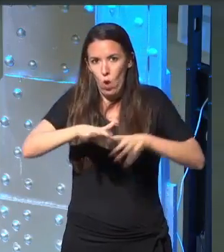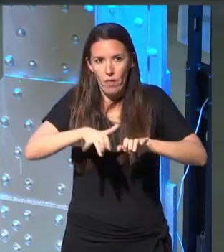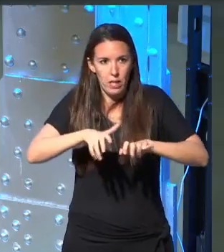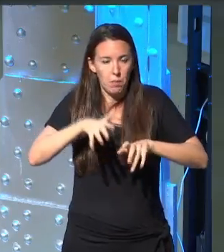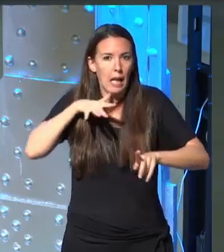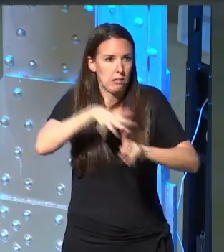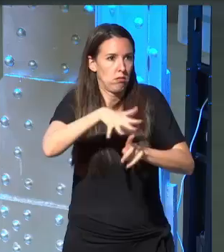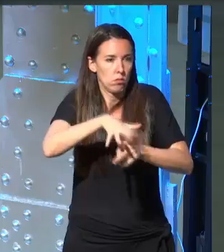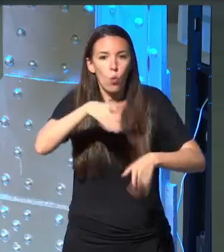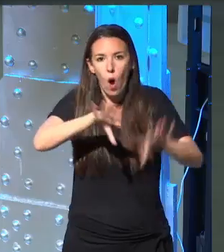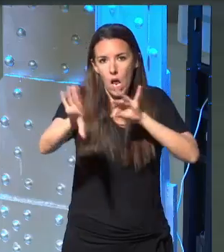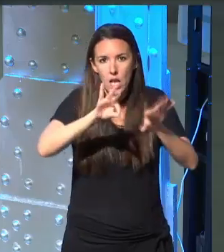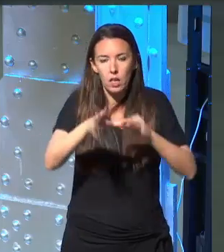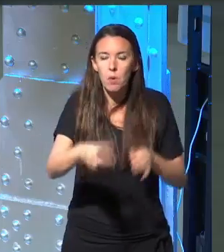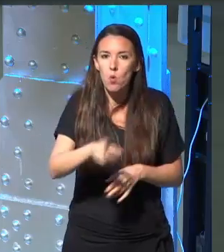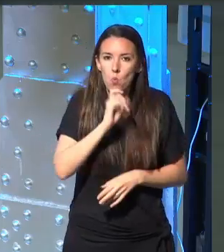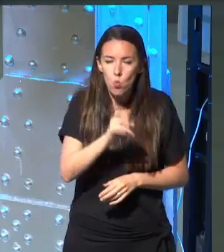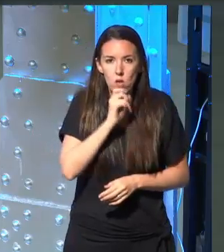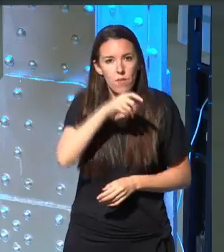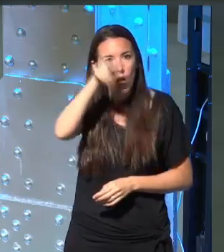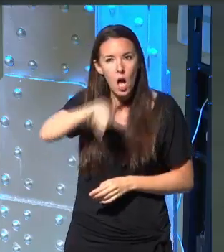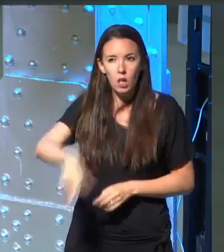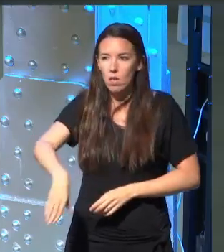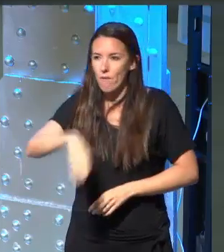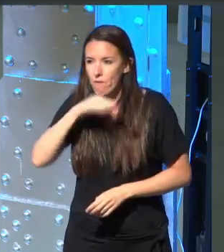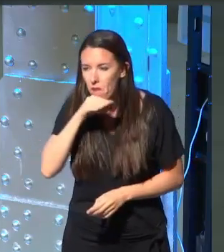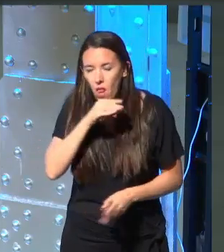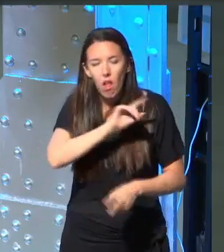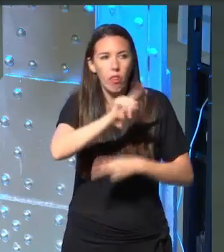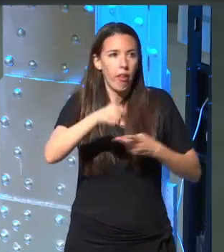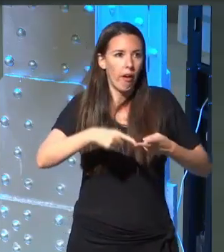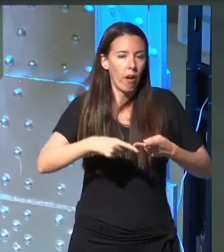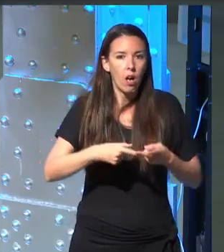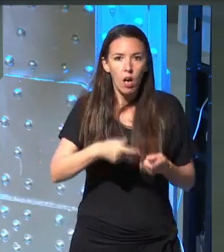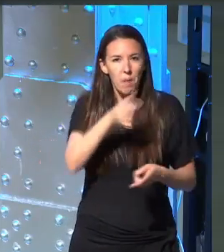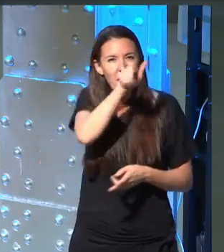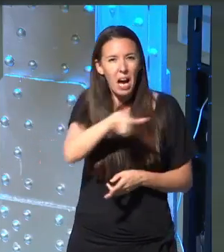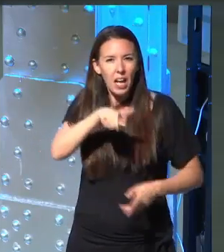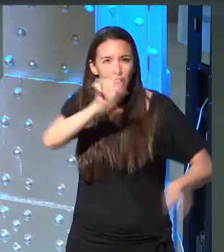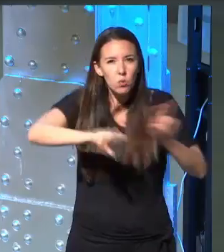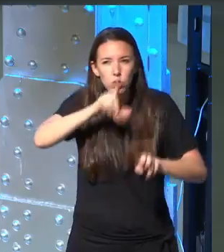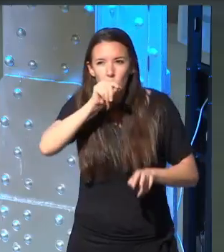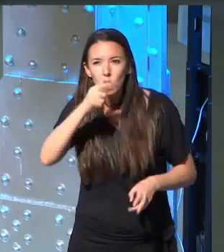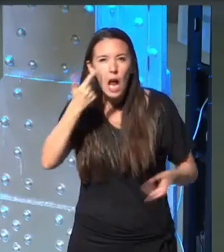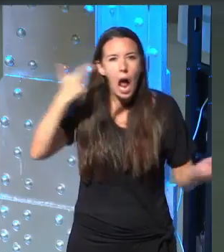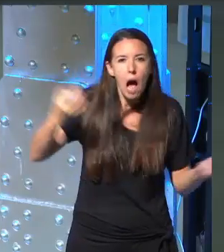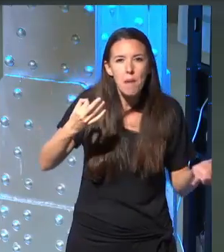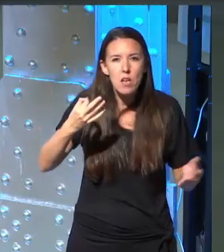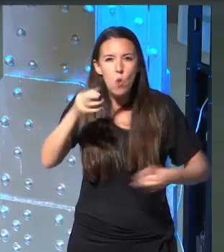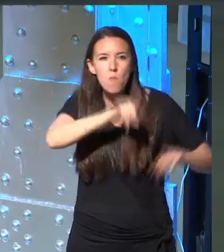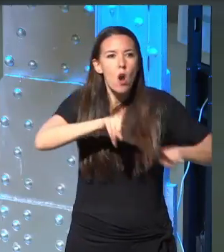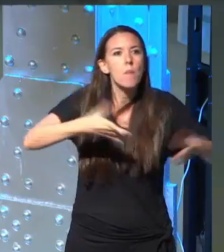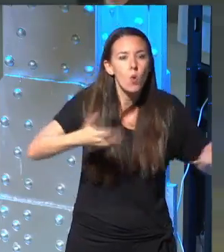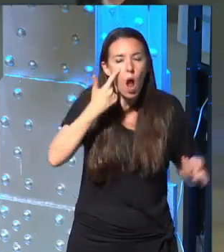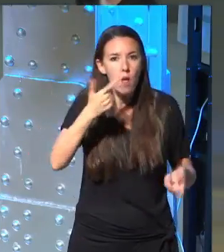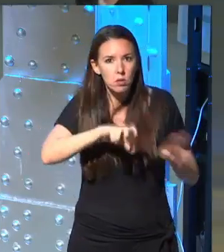leer, pero es muy difícil que no te acabe llegando gente muy enfadada. Es que parece que la gente entra a Twitter buscando a ver cuál es la polémica del día. Hay un